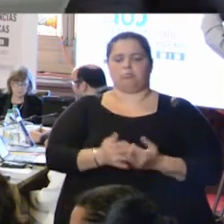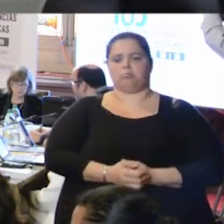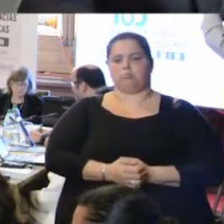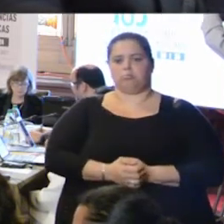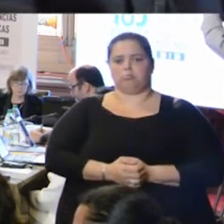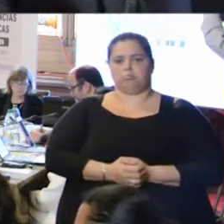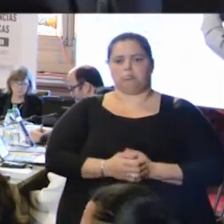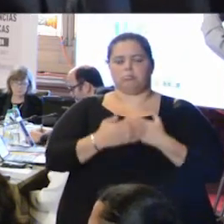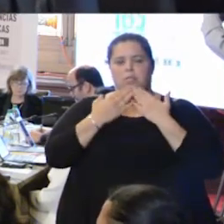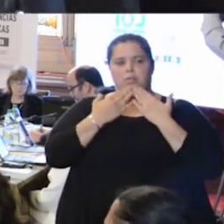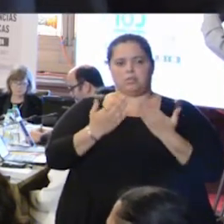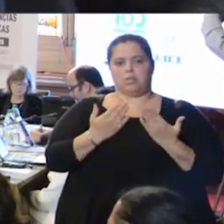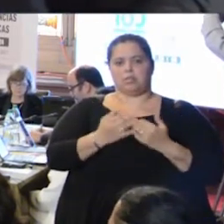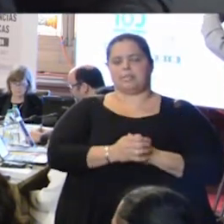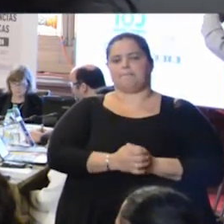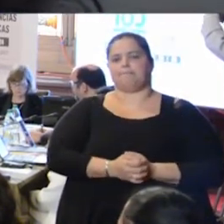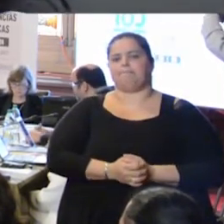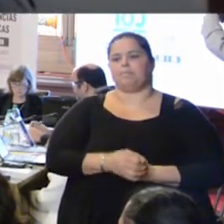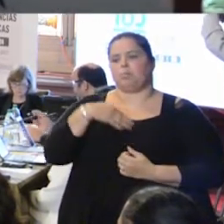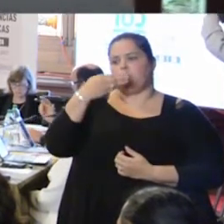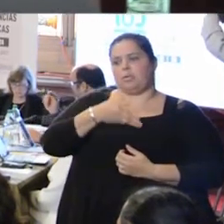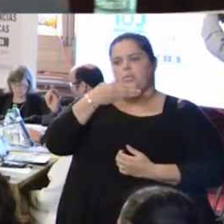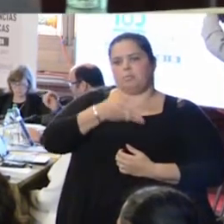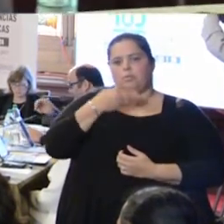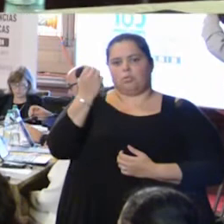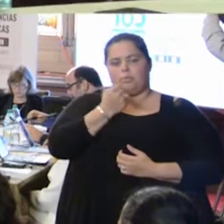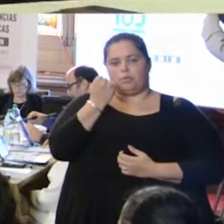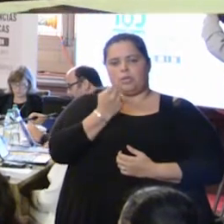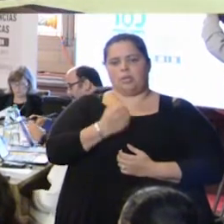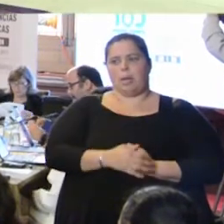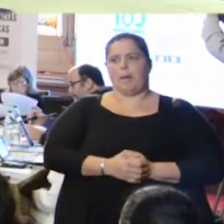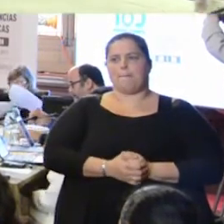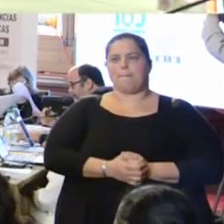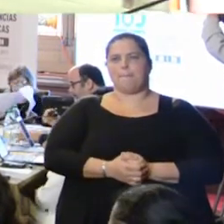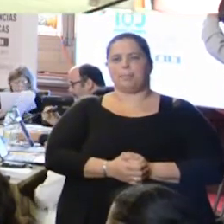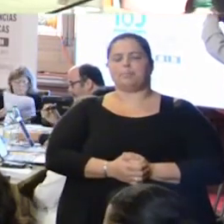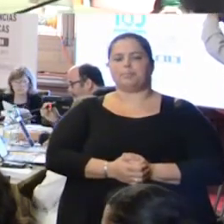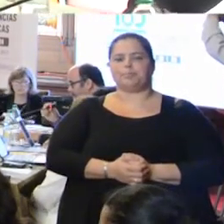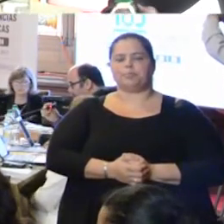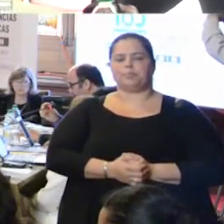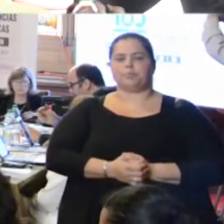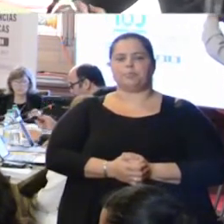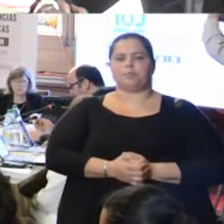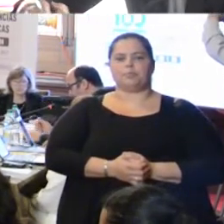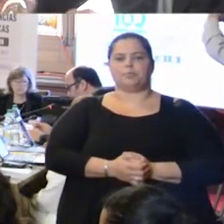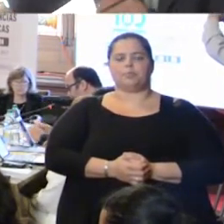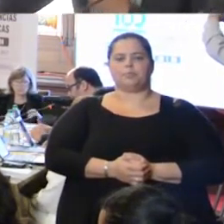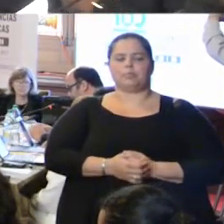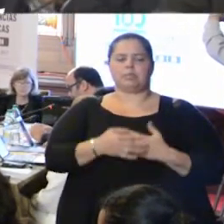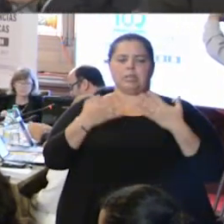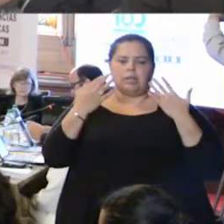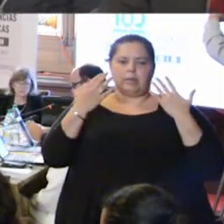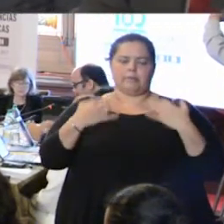bien, gracias a ustedes por su importante participación. La delegación del Estado, por favor. Sí,